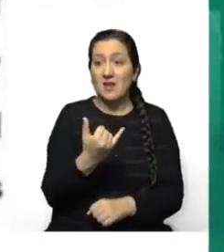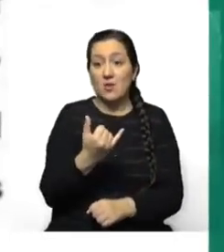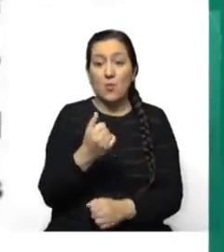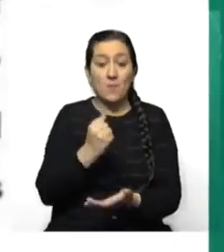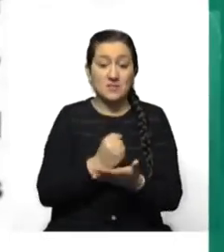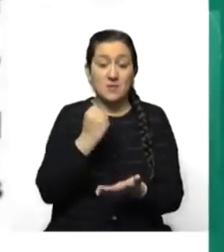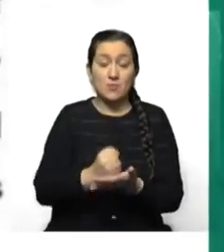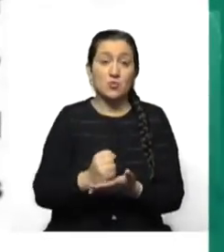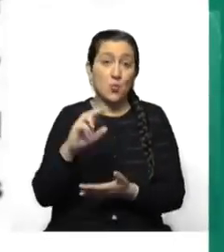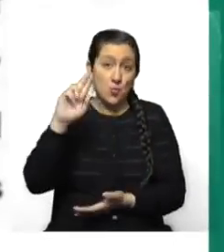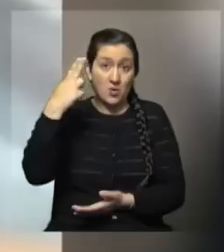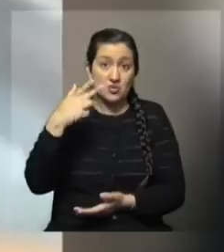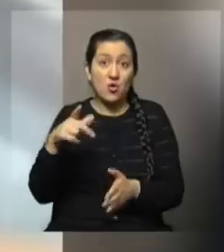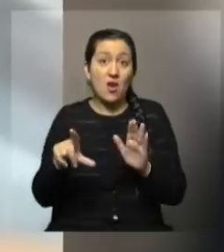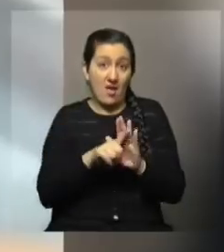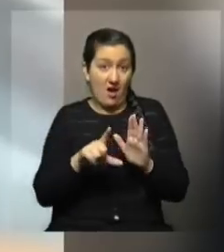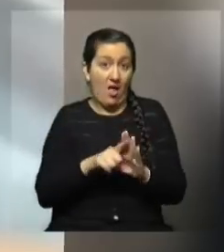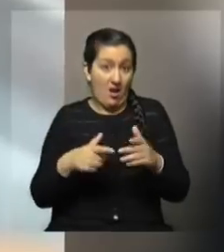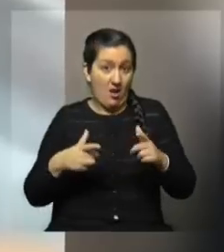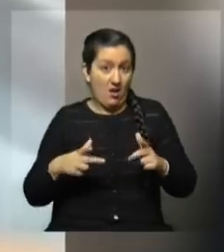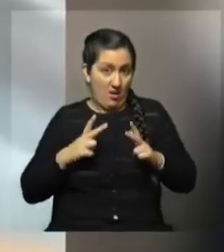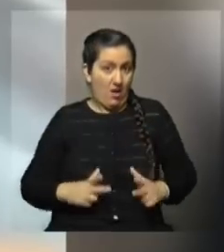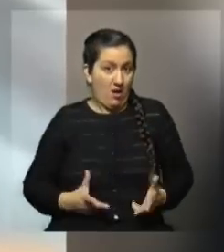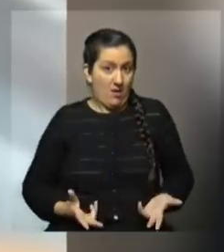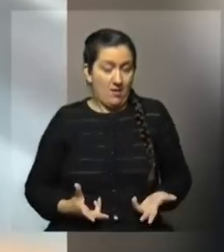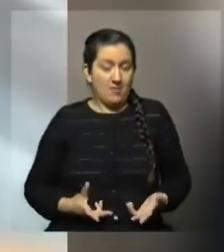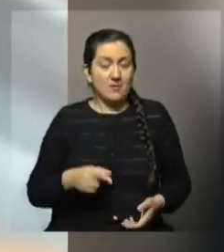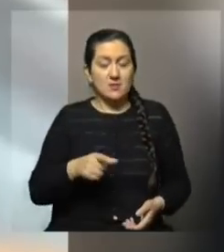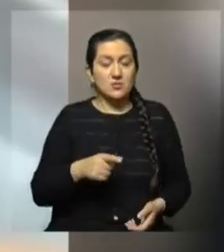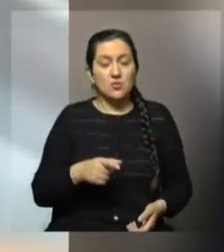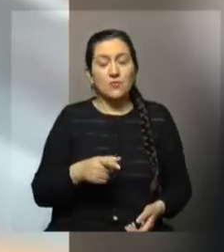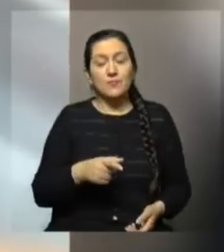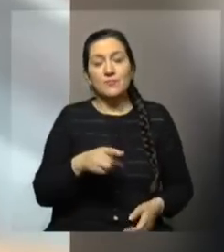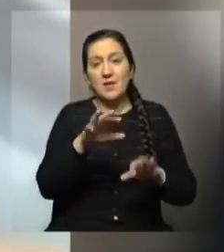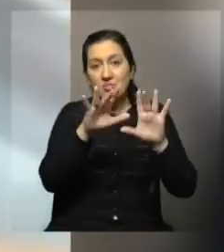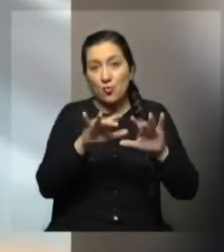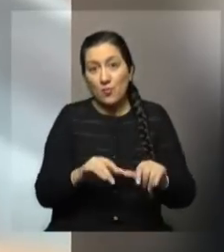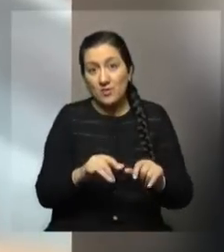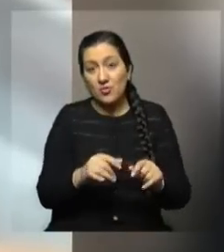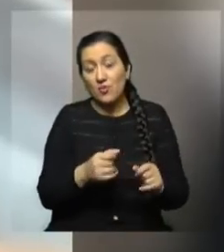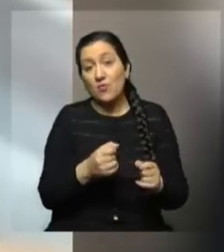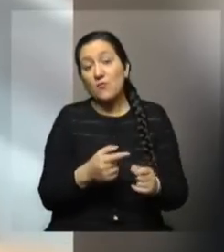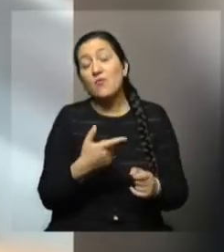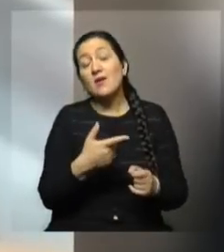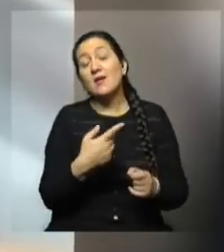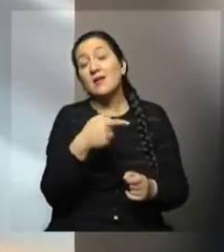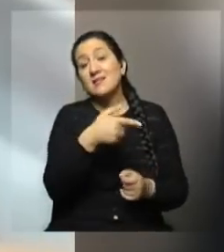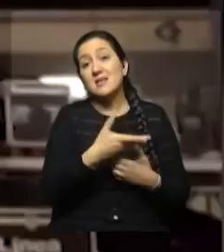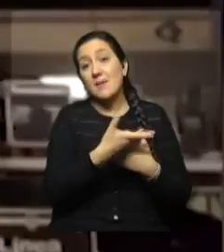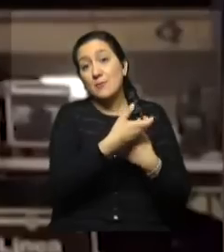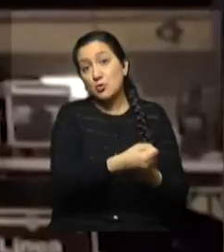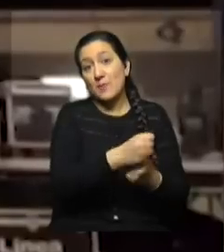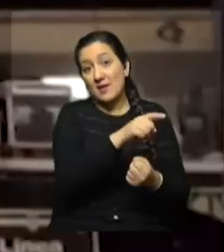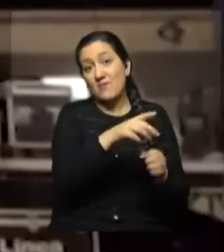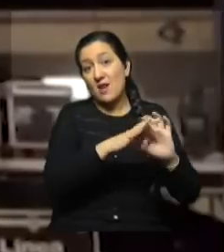uruguayo legal este elemento fue determinante para que obtenga la libertad según la sentencia a la que accedió el observador según